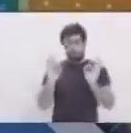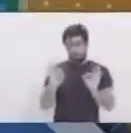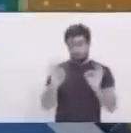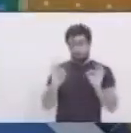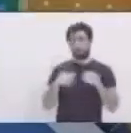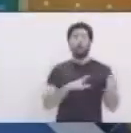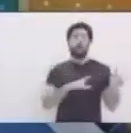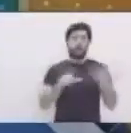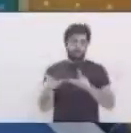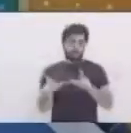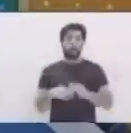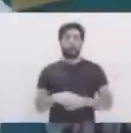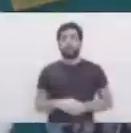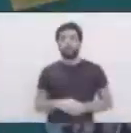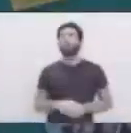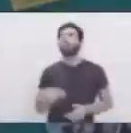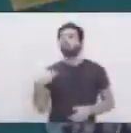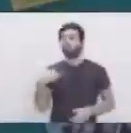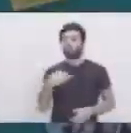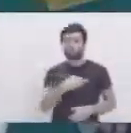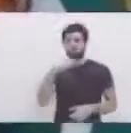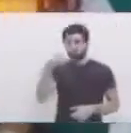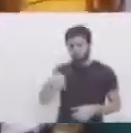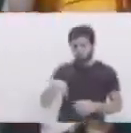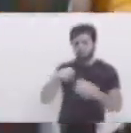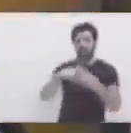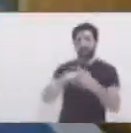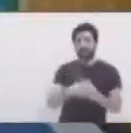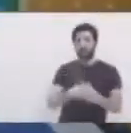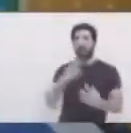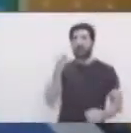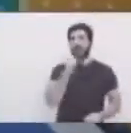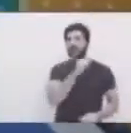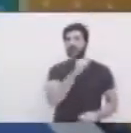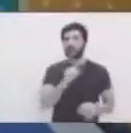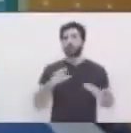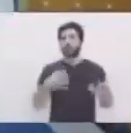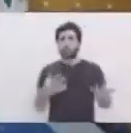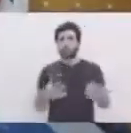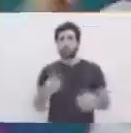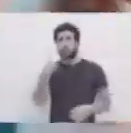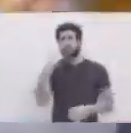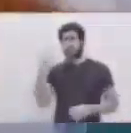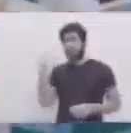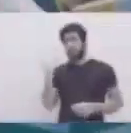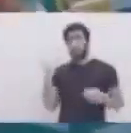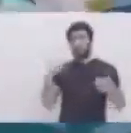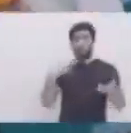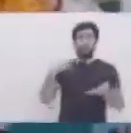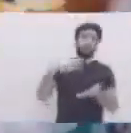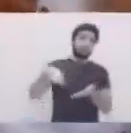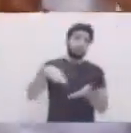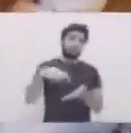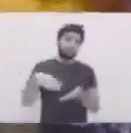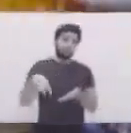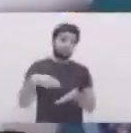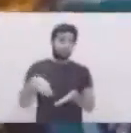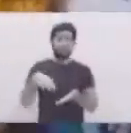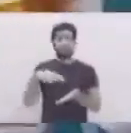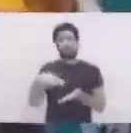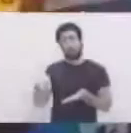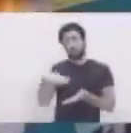¿listos? Porque vamos a empezar con nuestra canción. El baile del movimiento, donde no